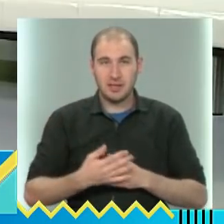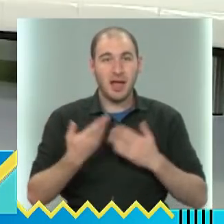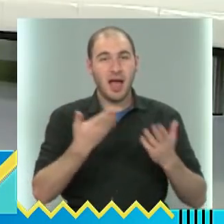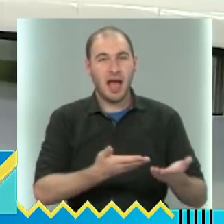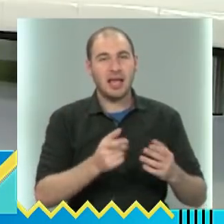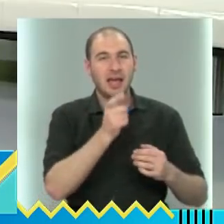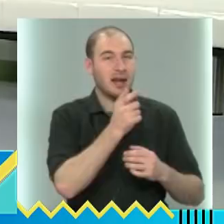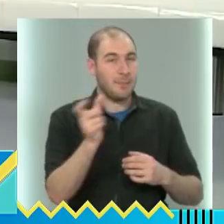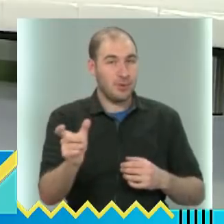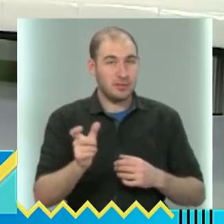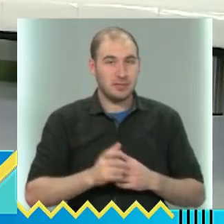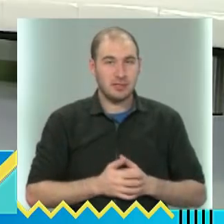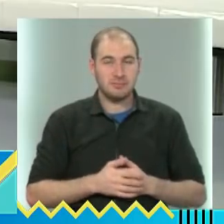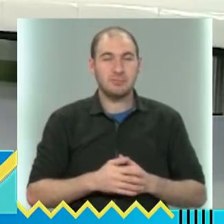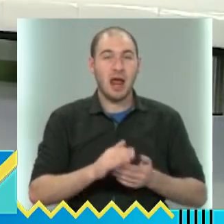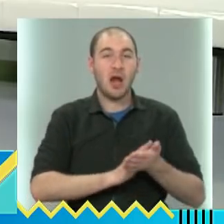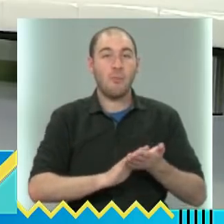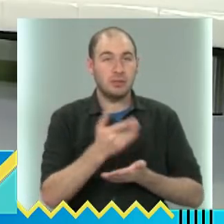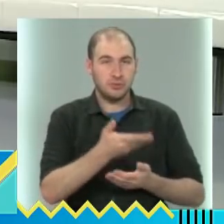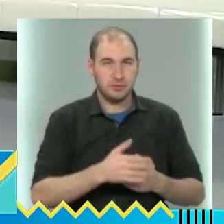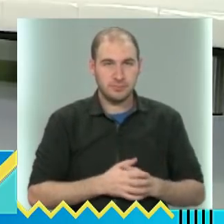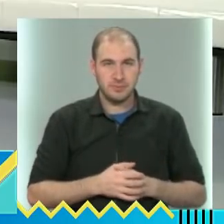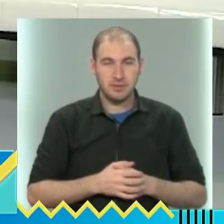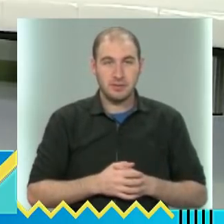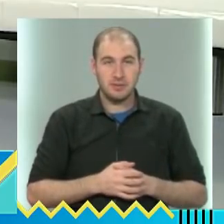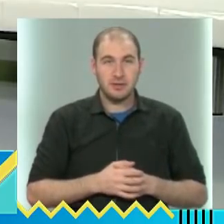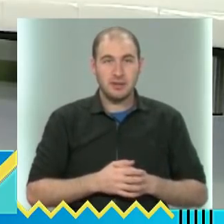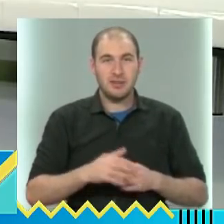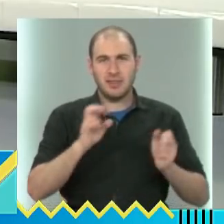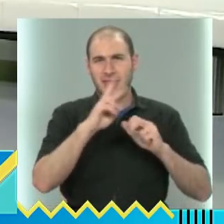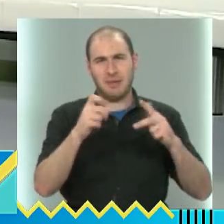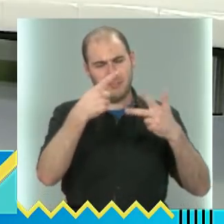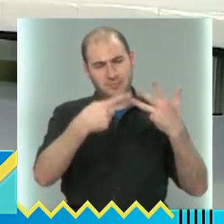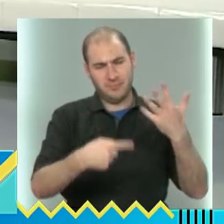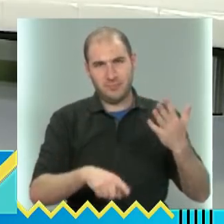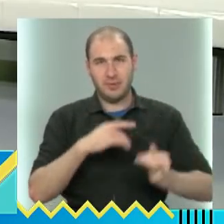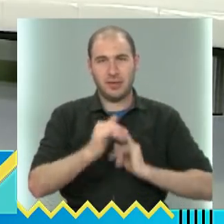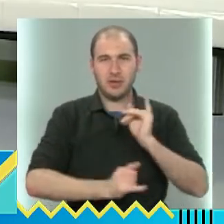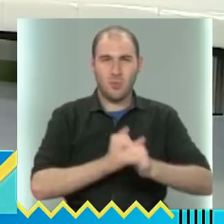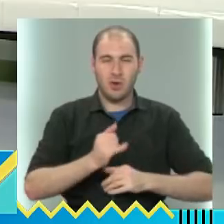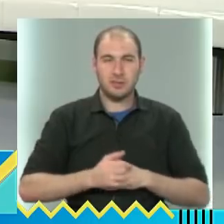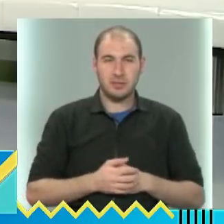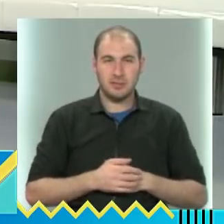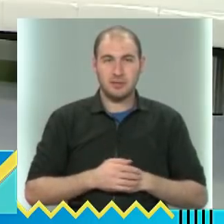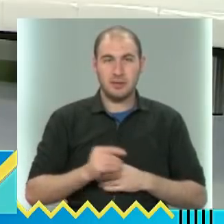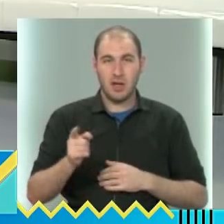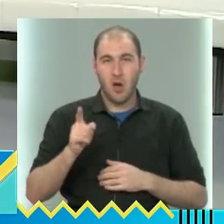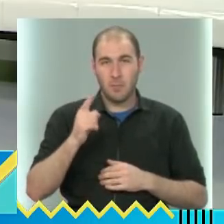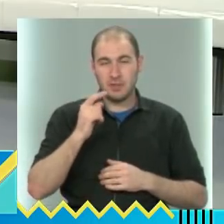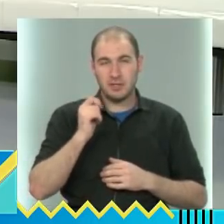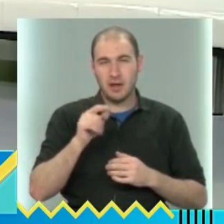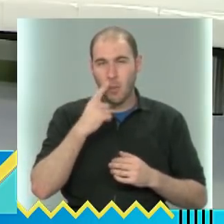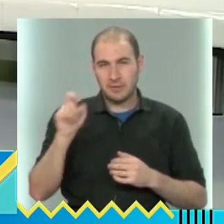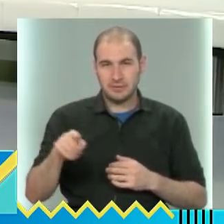lugar a la respuesta frente a estos argumentos. Bueno, fueron muchos temas lo que comentó el licenciado Giró,